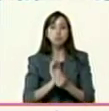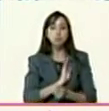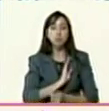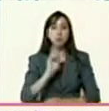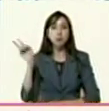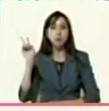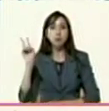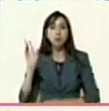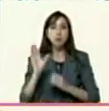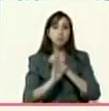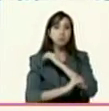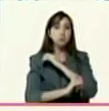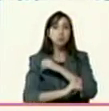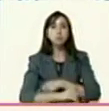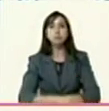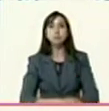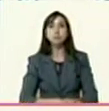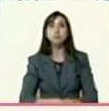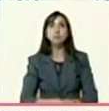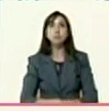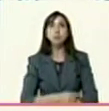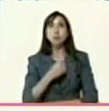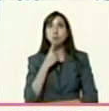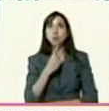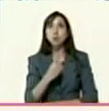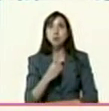de conformidad con lo previsto en el artículo